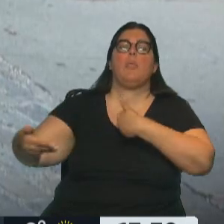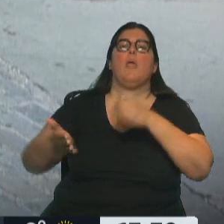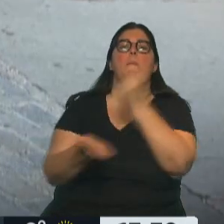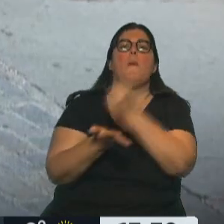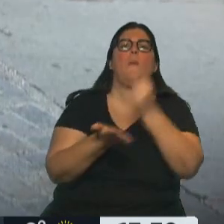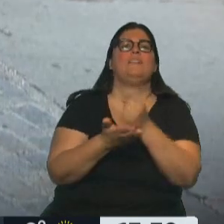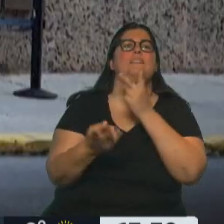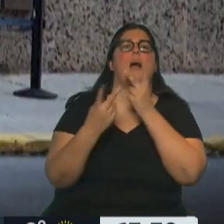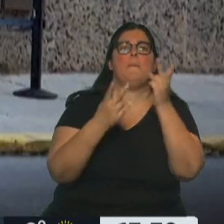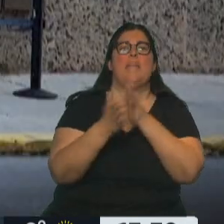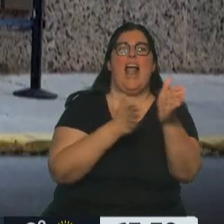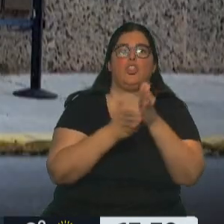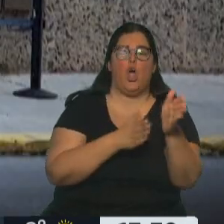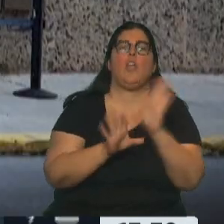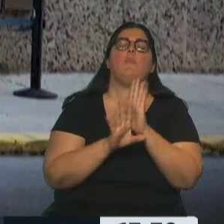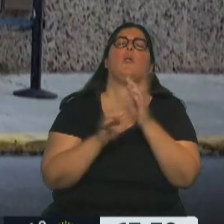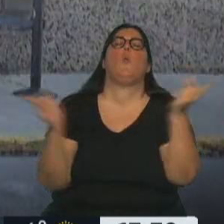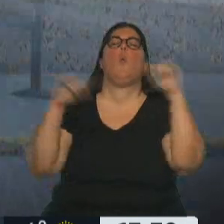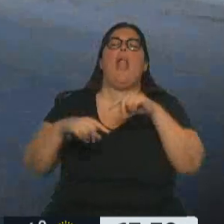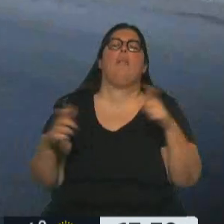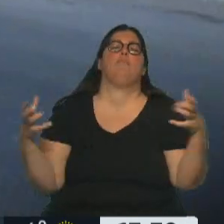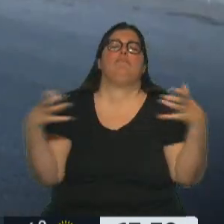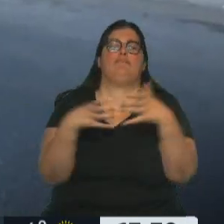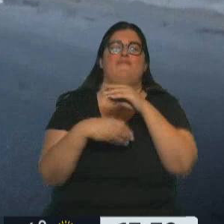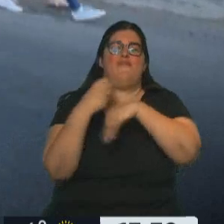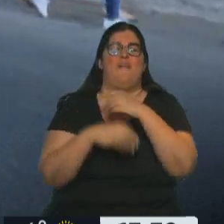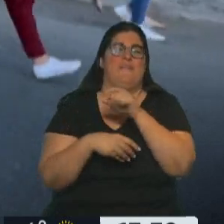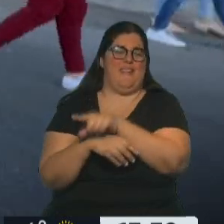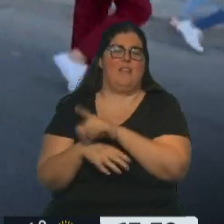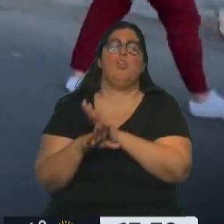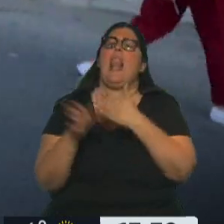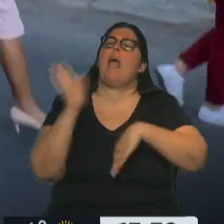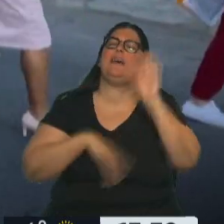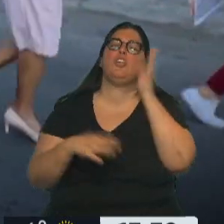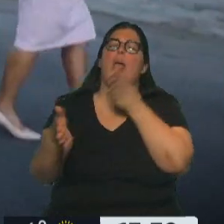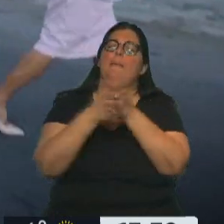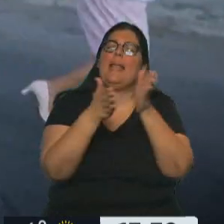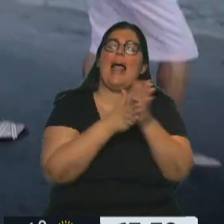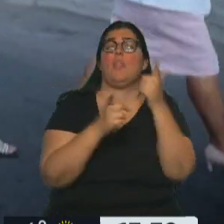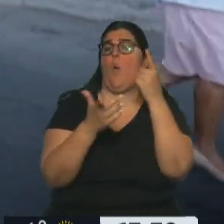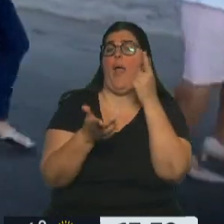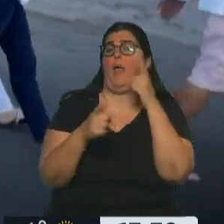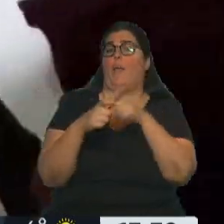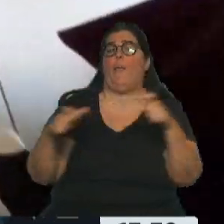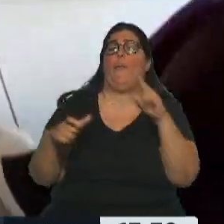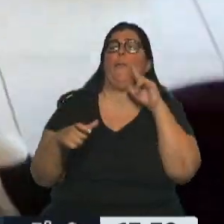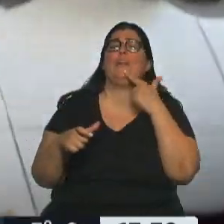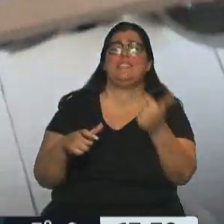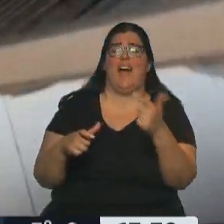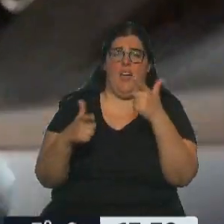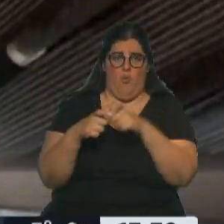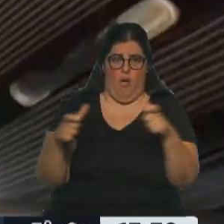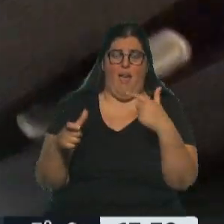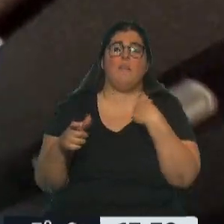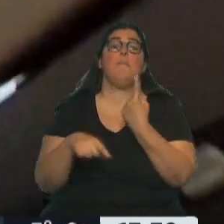marco del programa de reunificación familiar cubano. Pero la gran mayoría de los migrantes lo hace sin tener la visa, muchas veces viajando